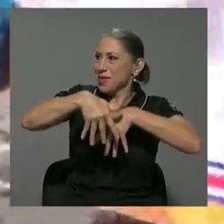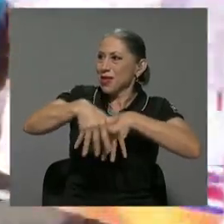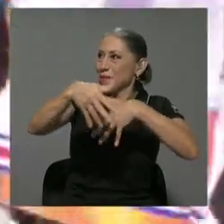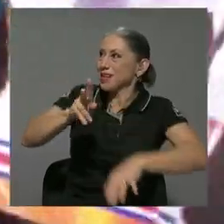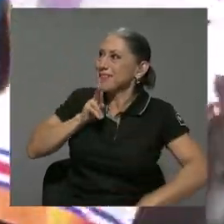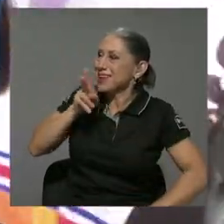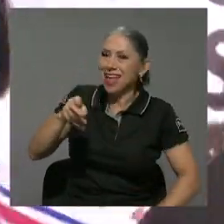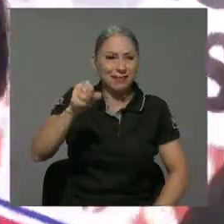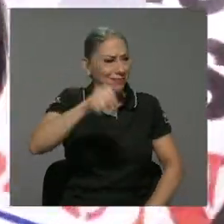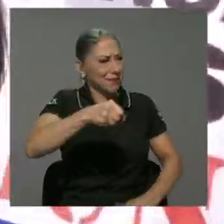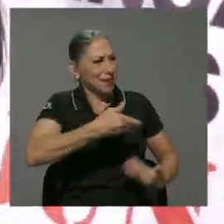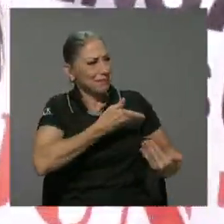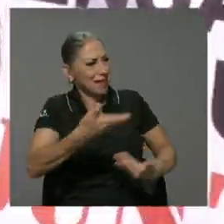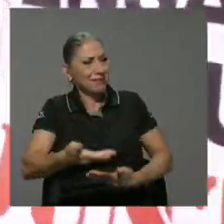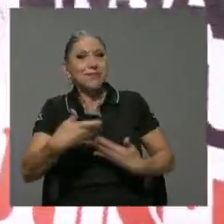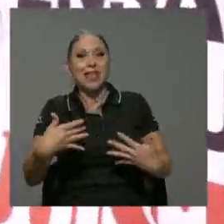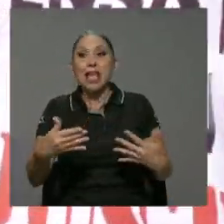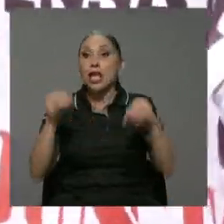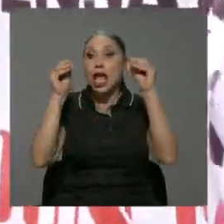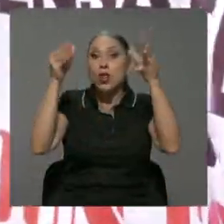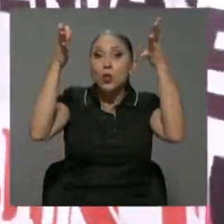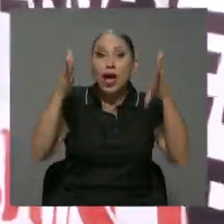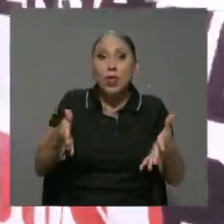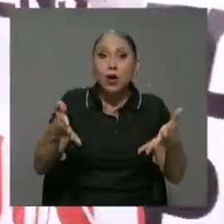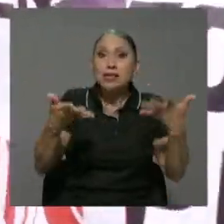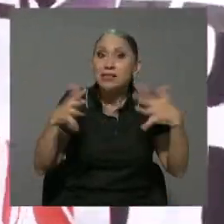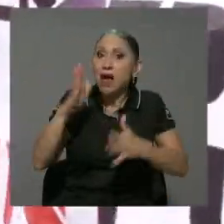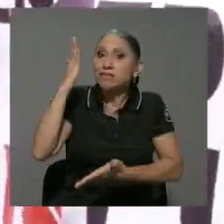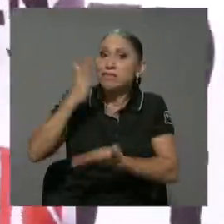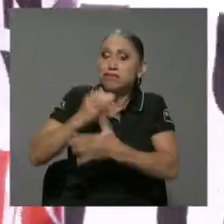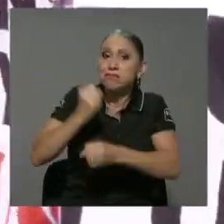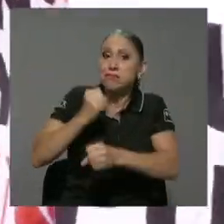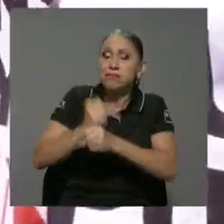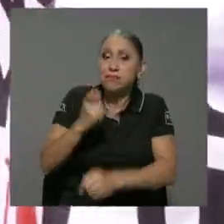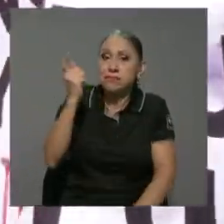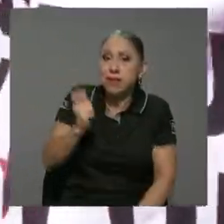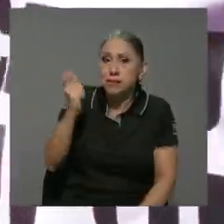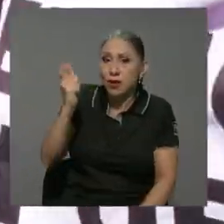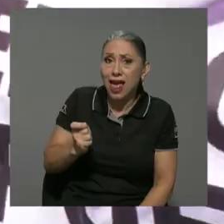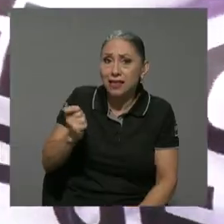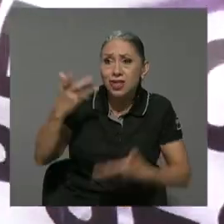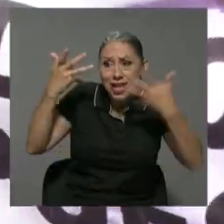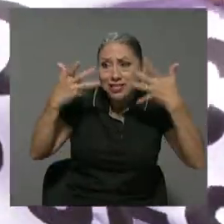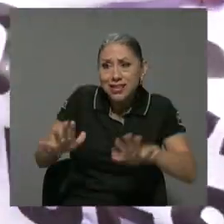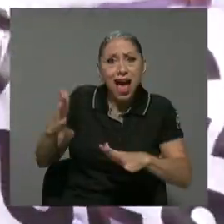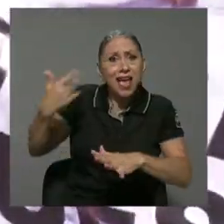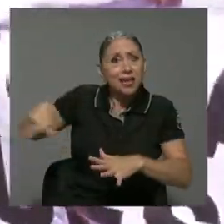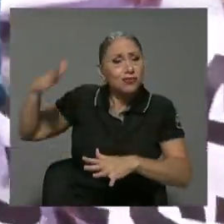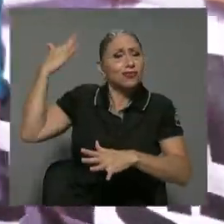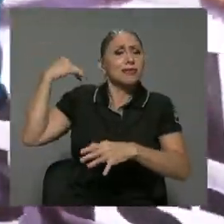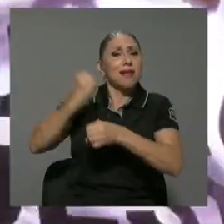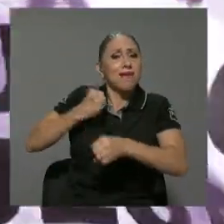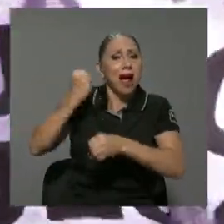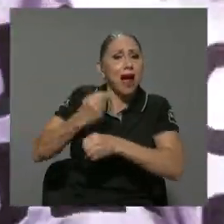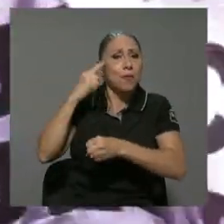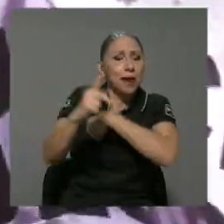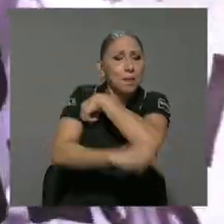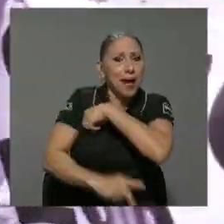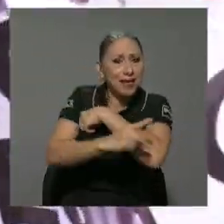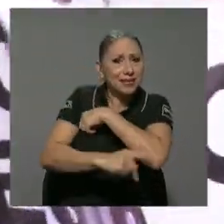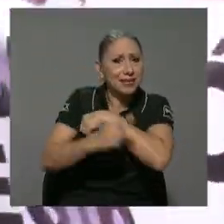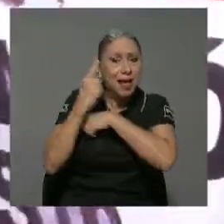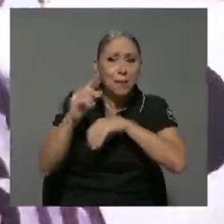la marcha. Y bueno, los educadores pensionados ya, ¿verdad?, trabajaron para el país, para la educación costarricense, pero siguen